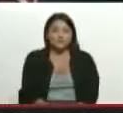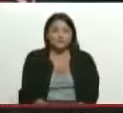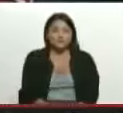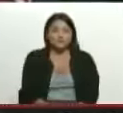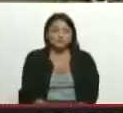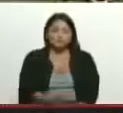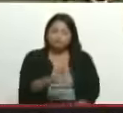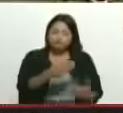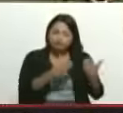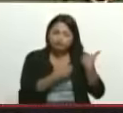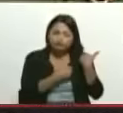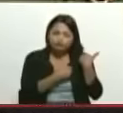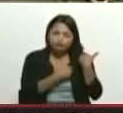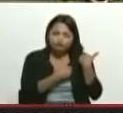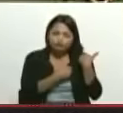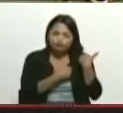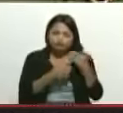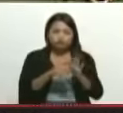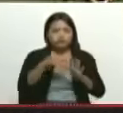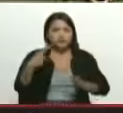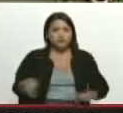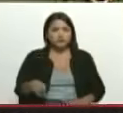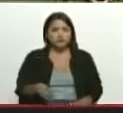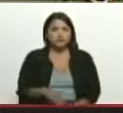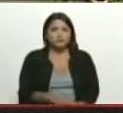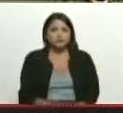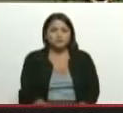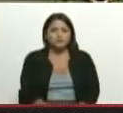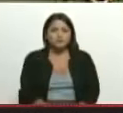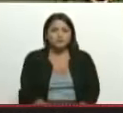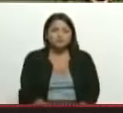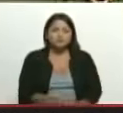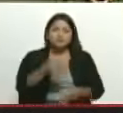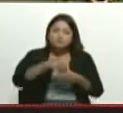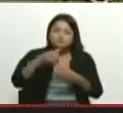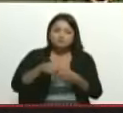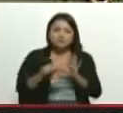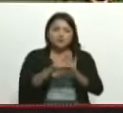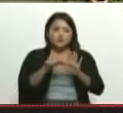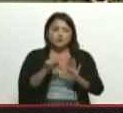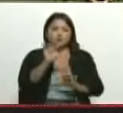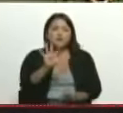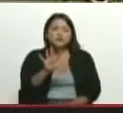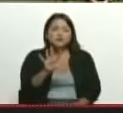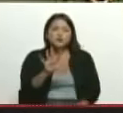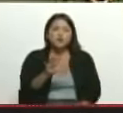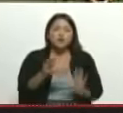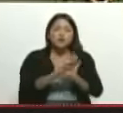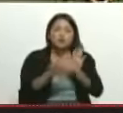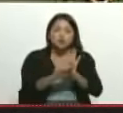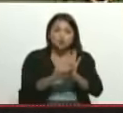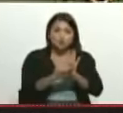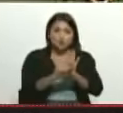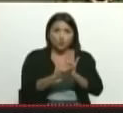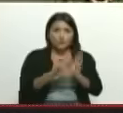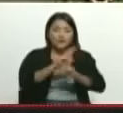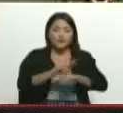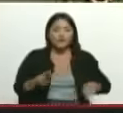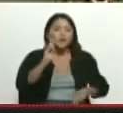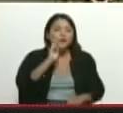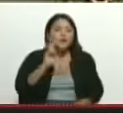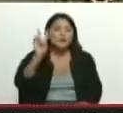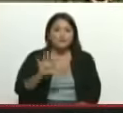la soberanía intransferiblemente conforme lo previsto en el artículo 5 de la Constitución de la